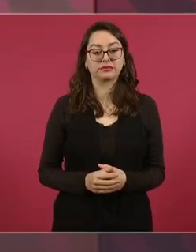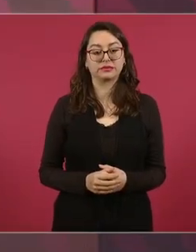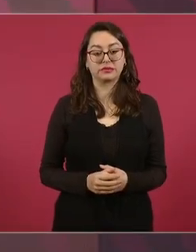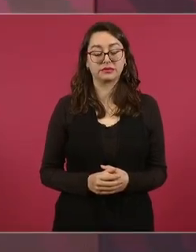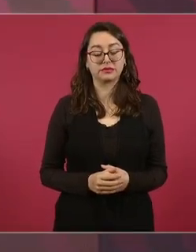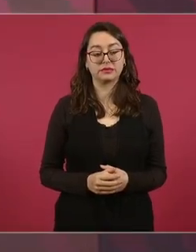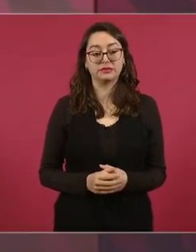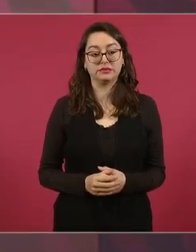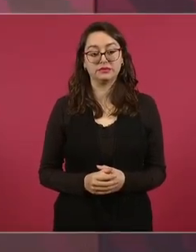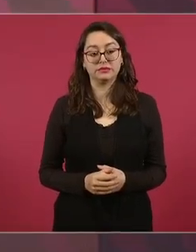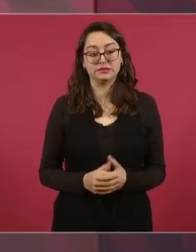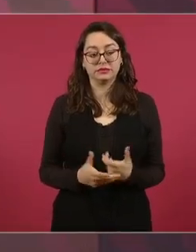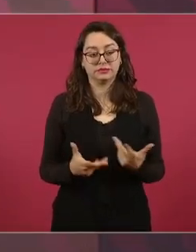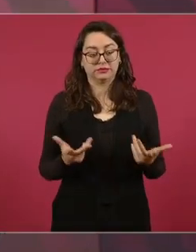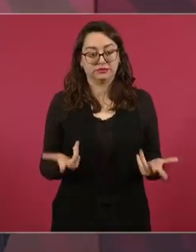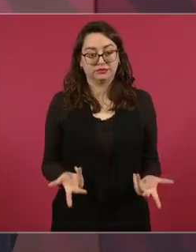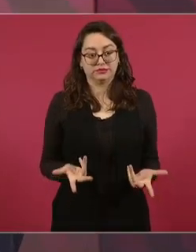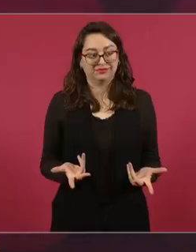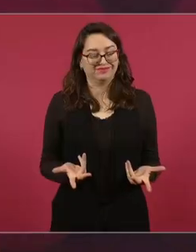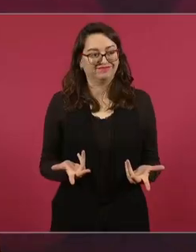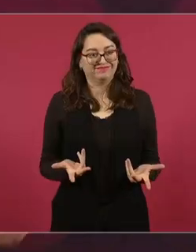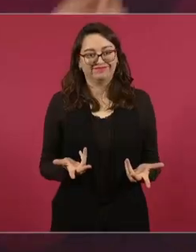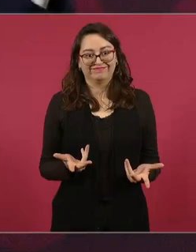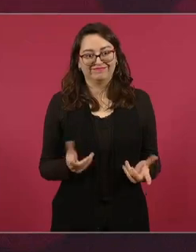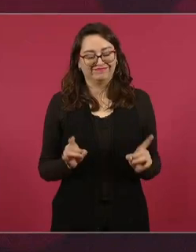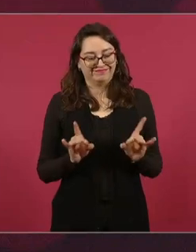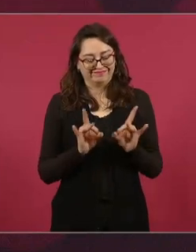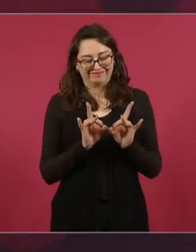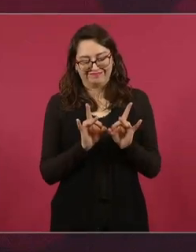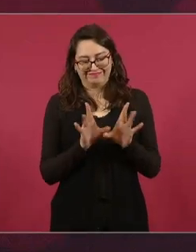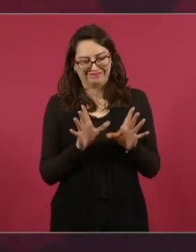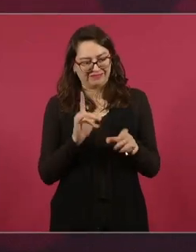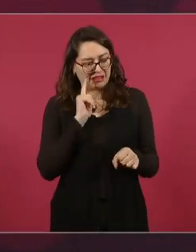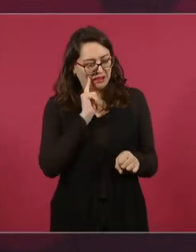hay cosas que todavía